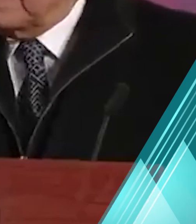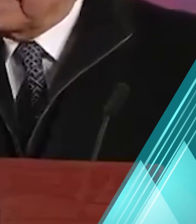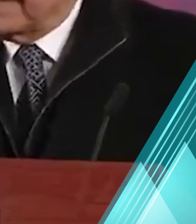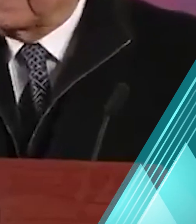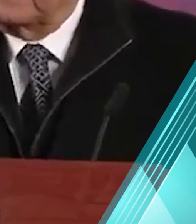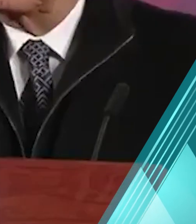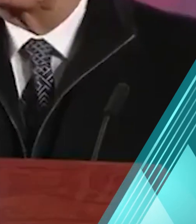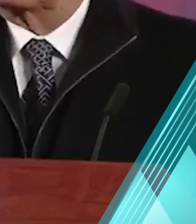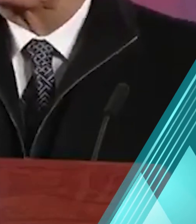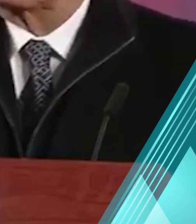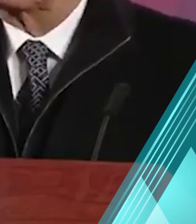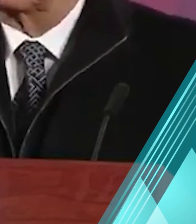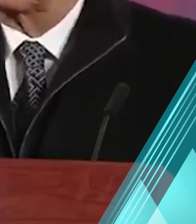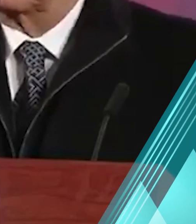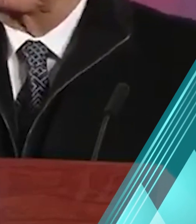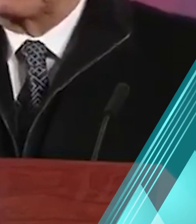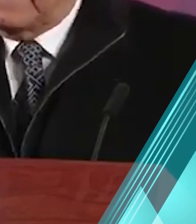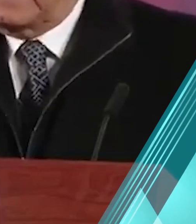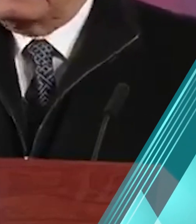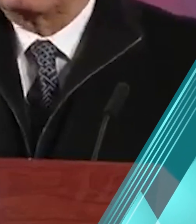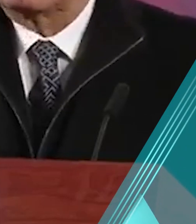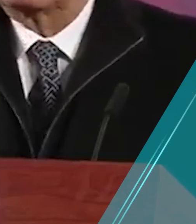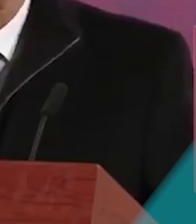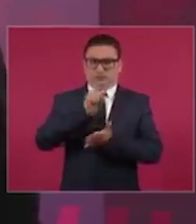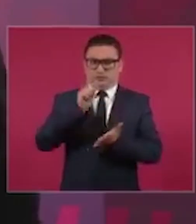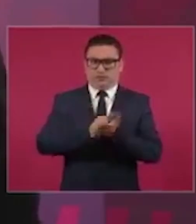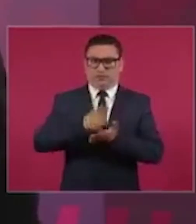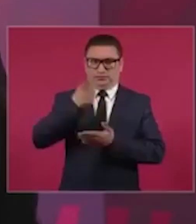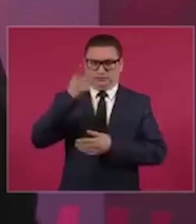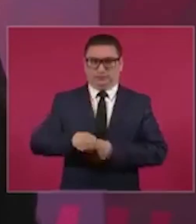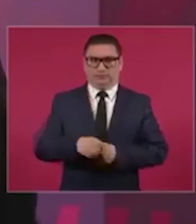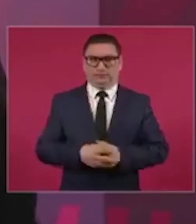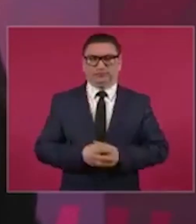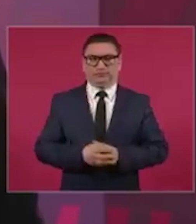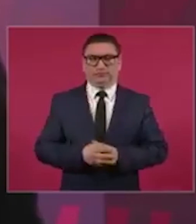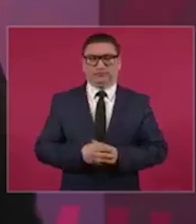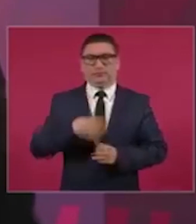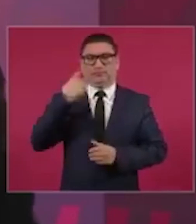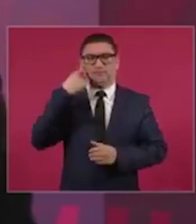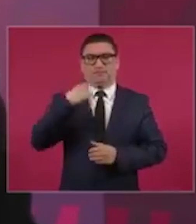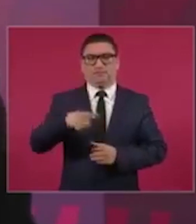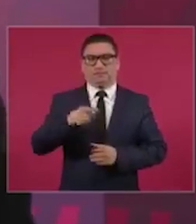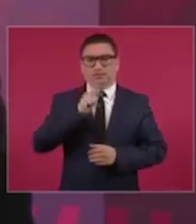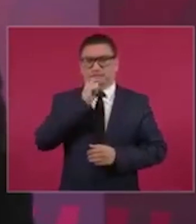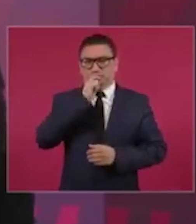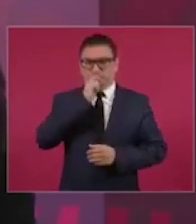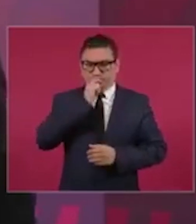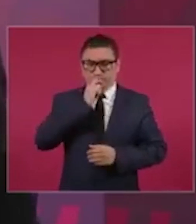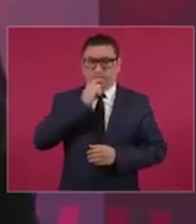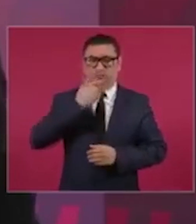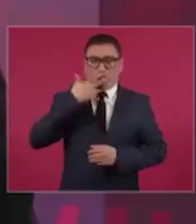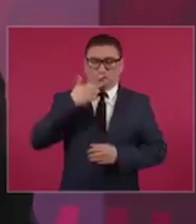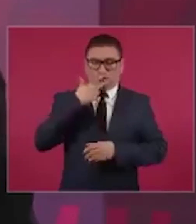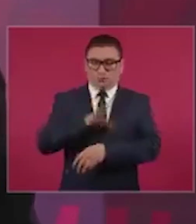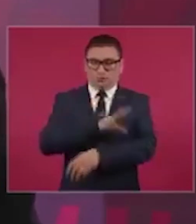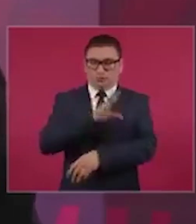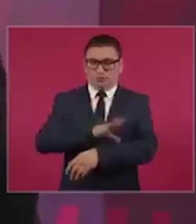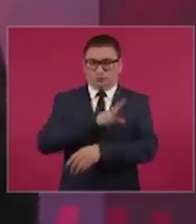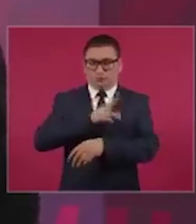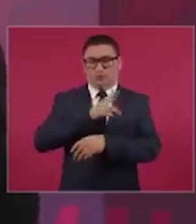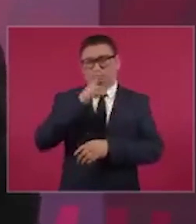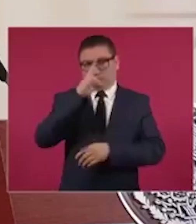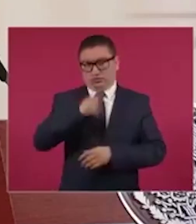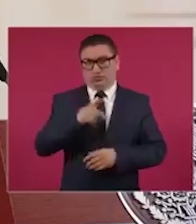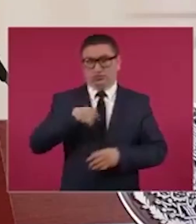Voy a enviar una iniciativa de ley para prohibir los vapeadores, porque no voy a ser